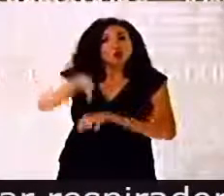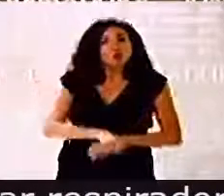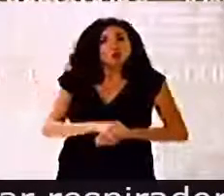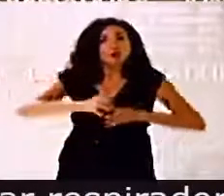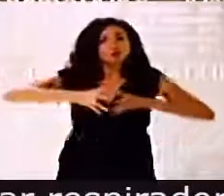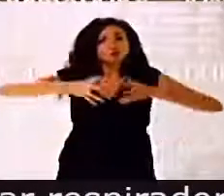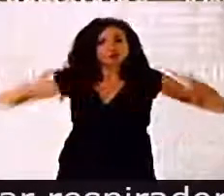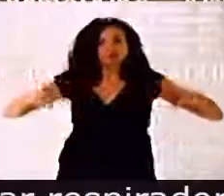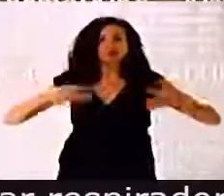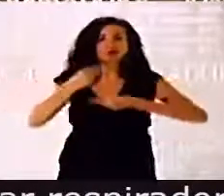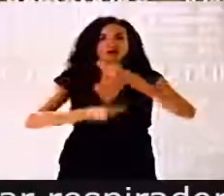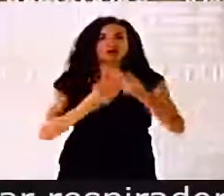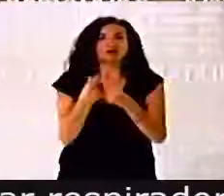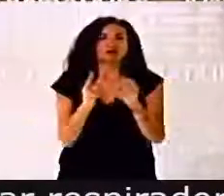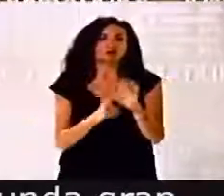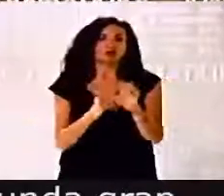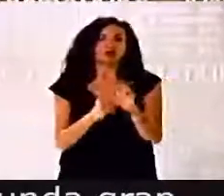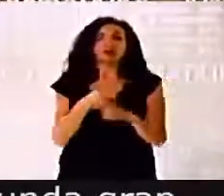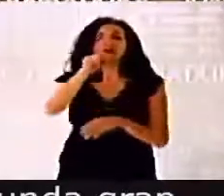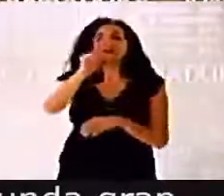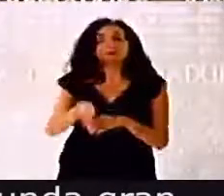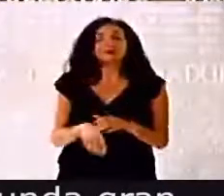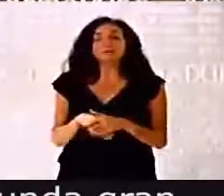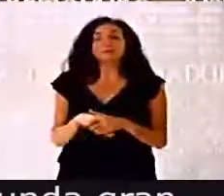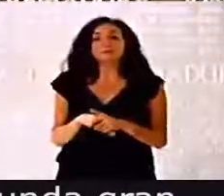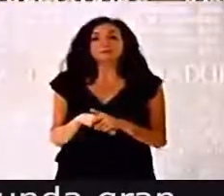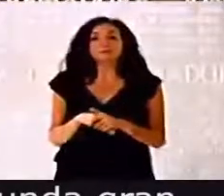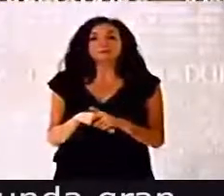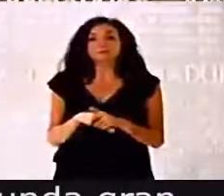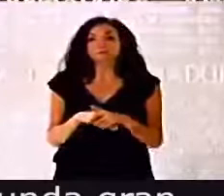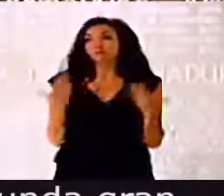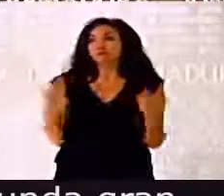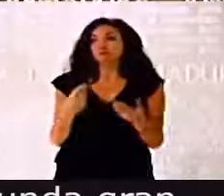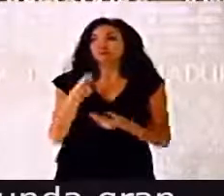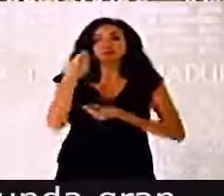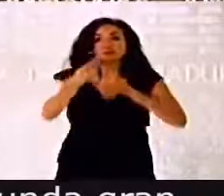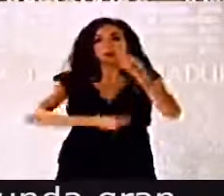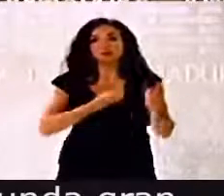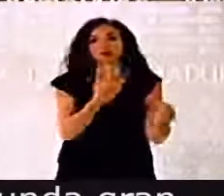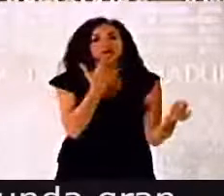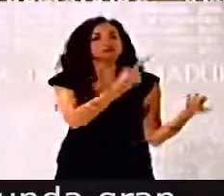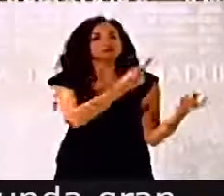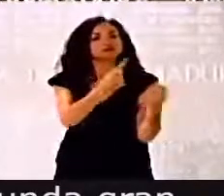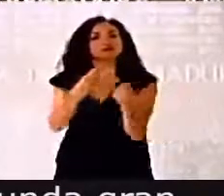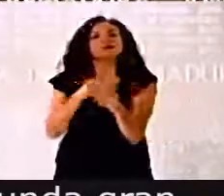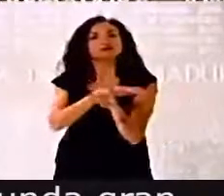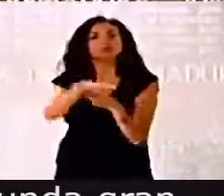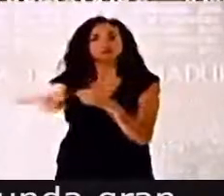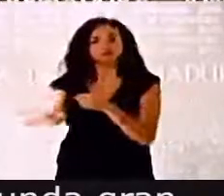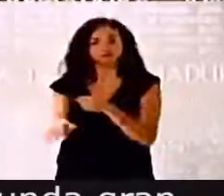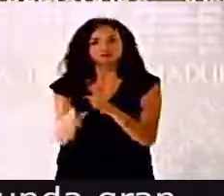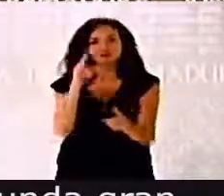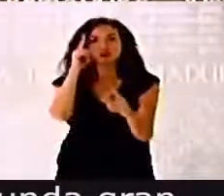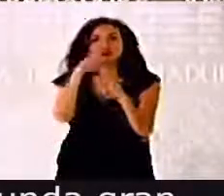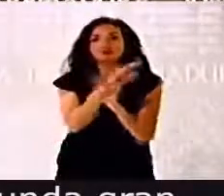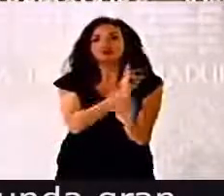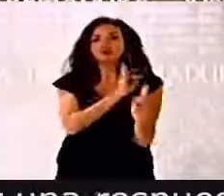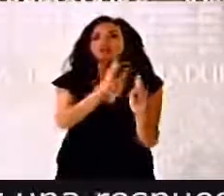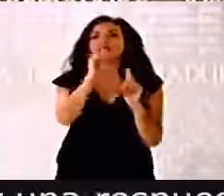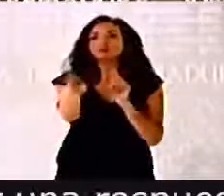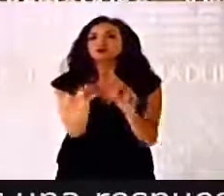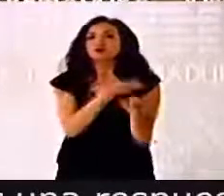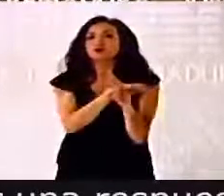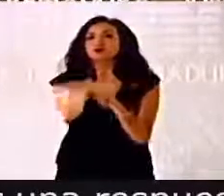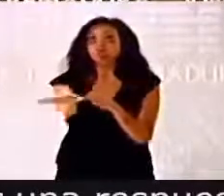Junta de Extremadura en este sentido, y haremos cuantas sean necesarias para dar una respuesta desde el ámbito de la